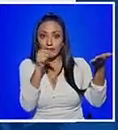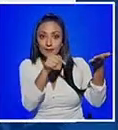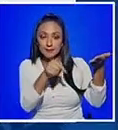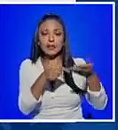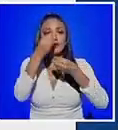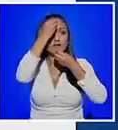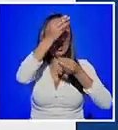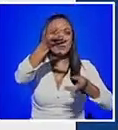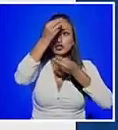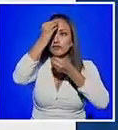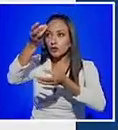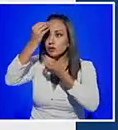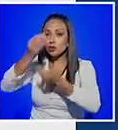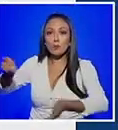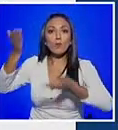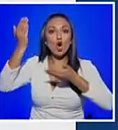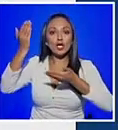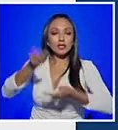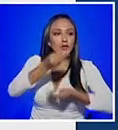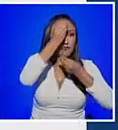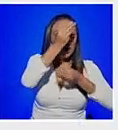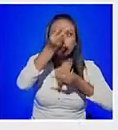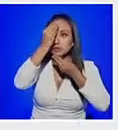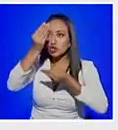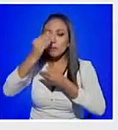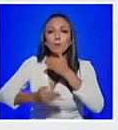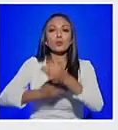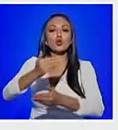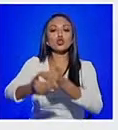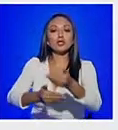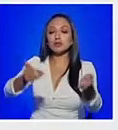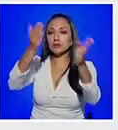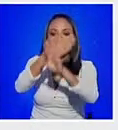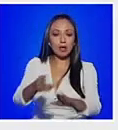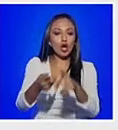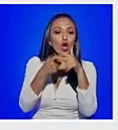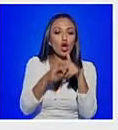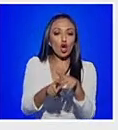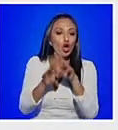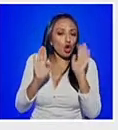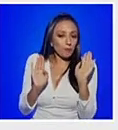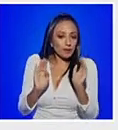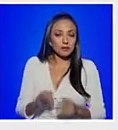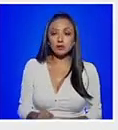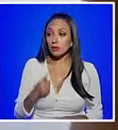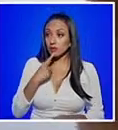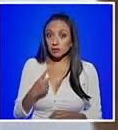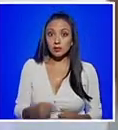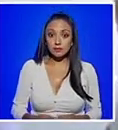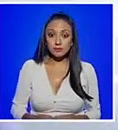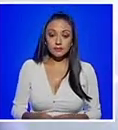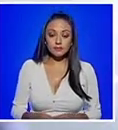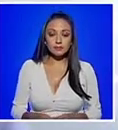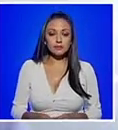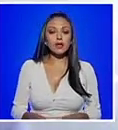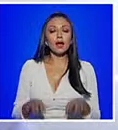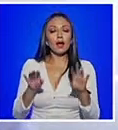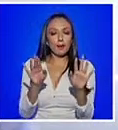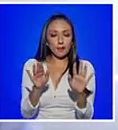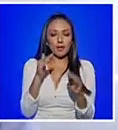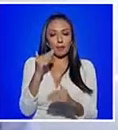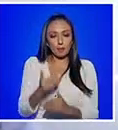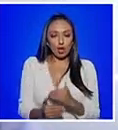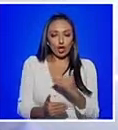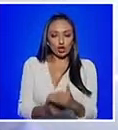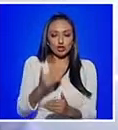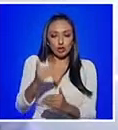las organizaciones políticas del comienzo del proceso ante la posibilidad de que se impugne esa candidatura. El proceso